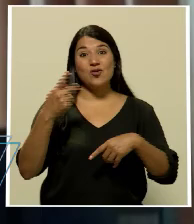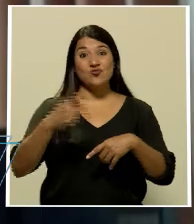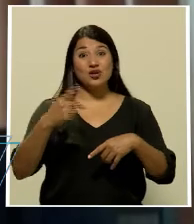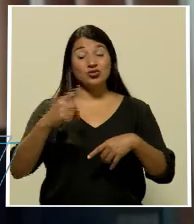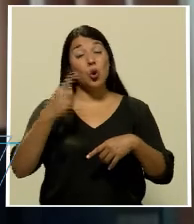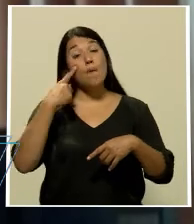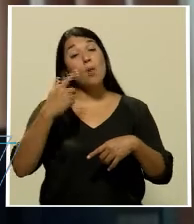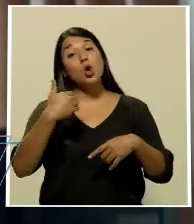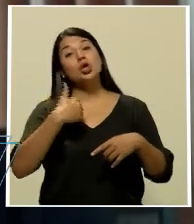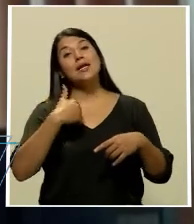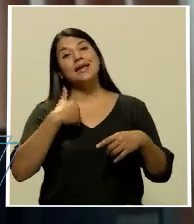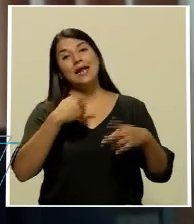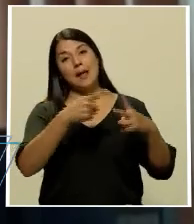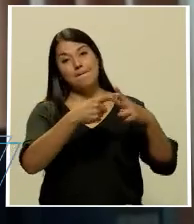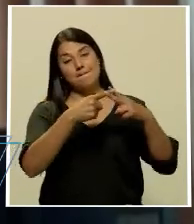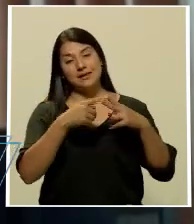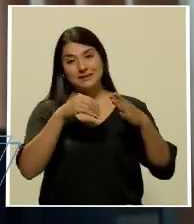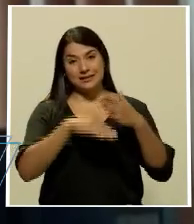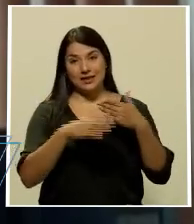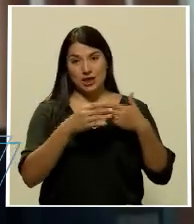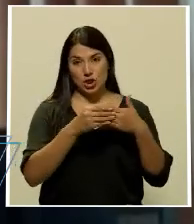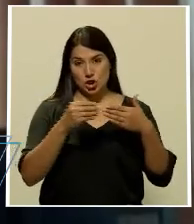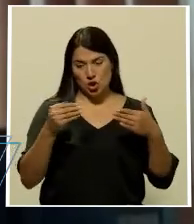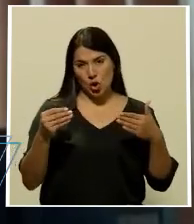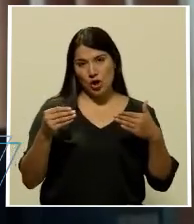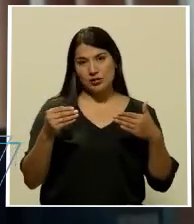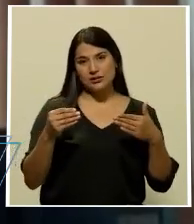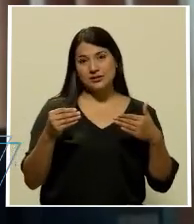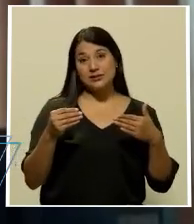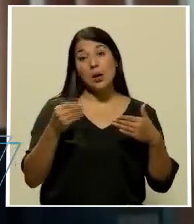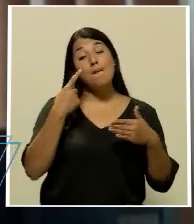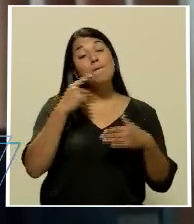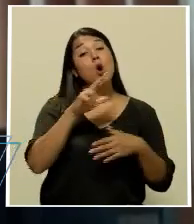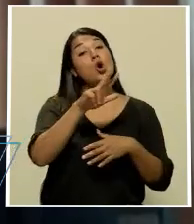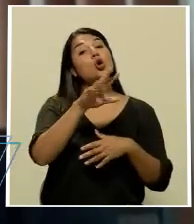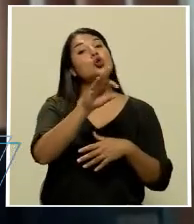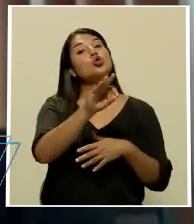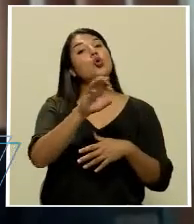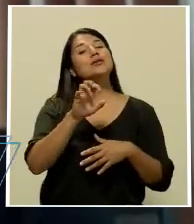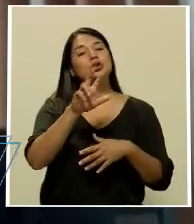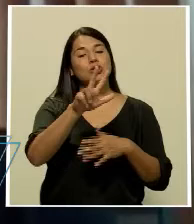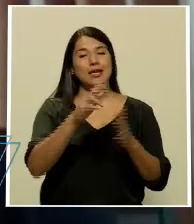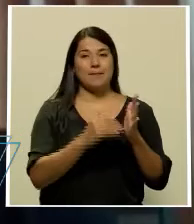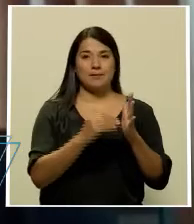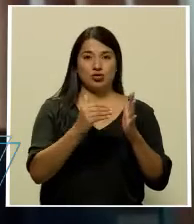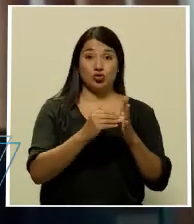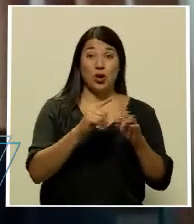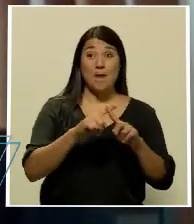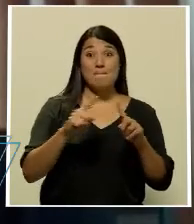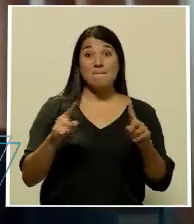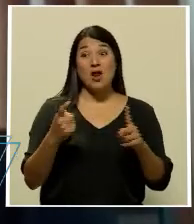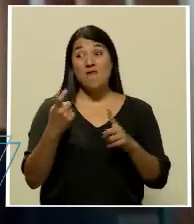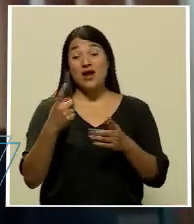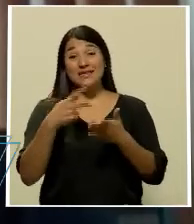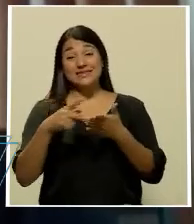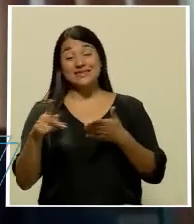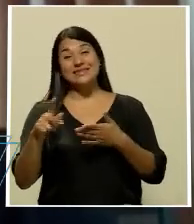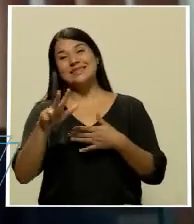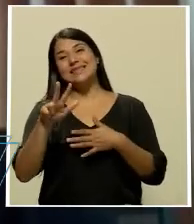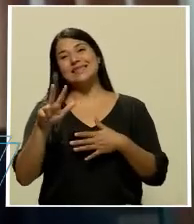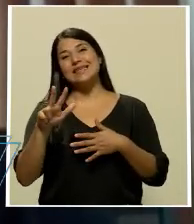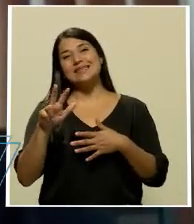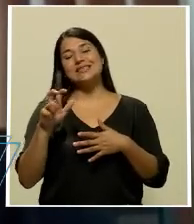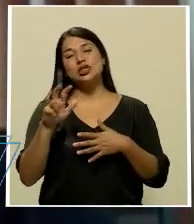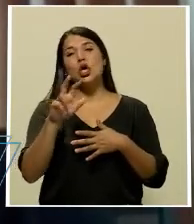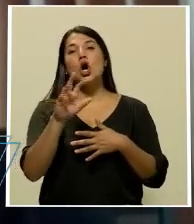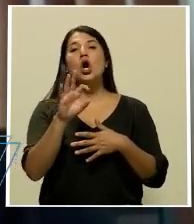en dólares por el orden de 903 millones pactada, pero con un saldo de 389 millones a la fecha